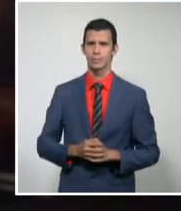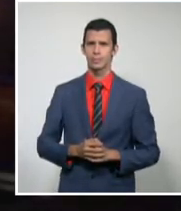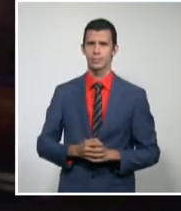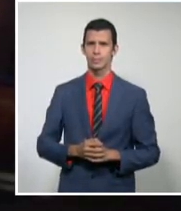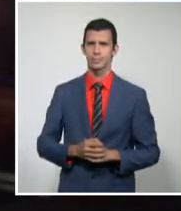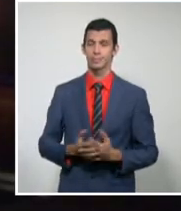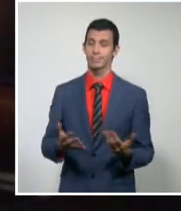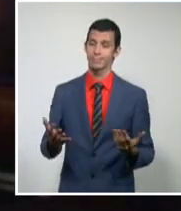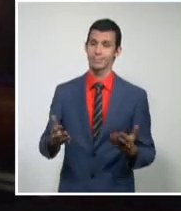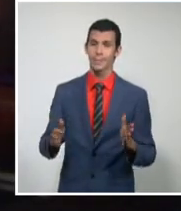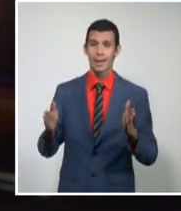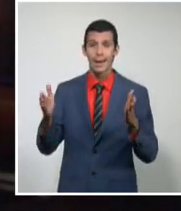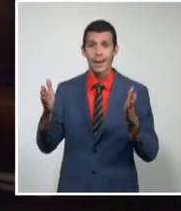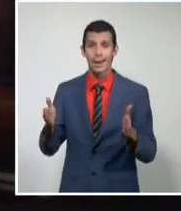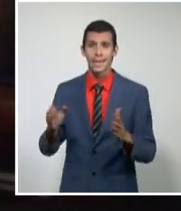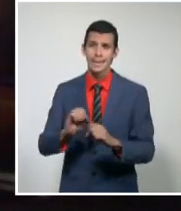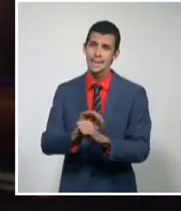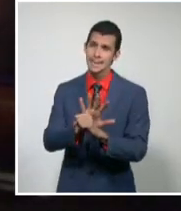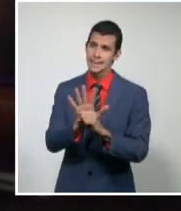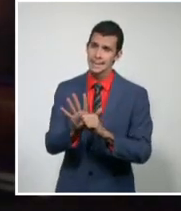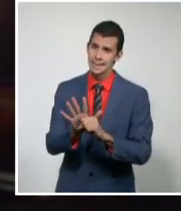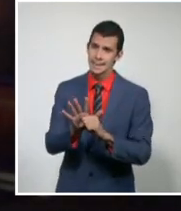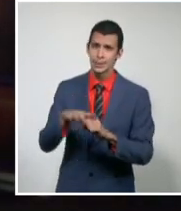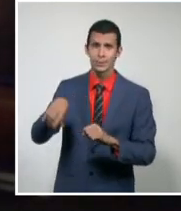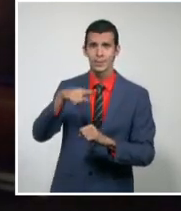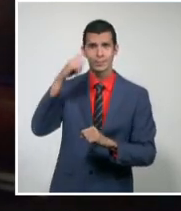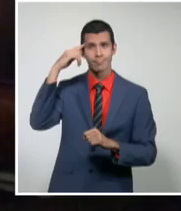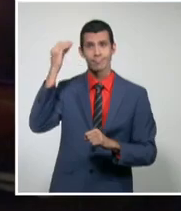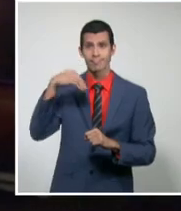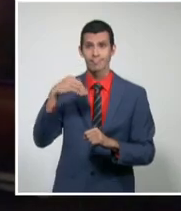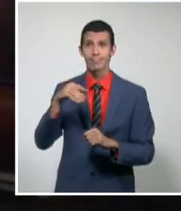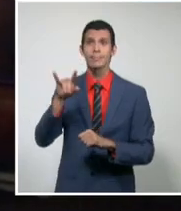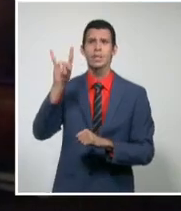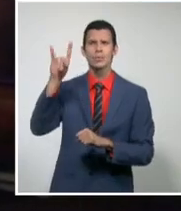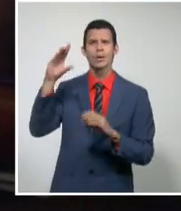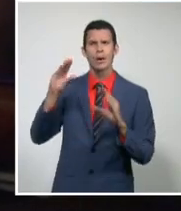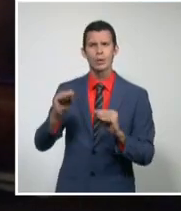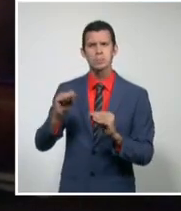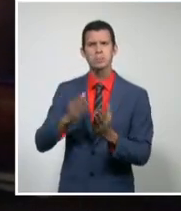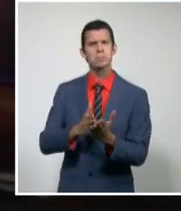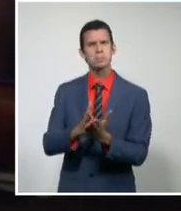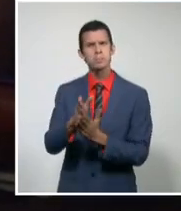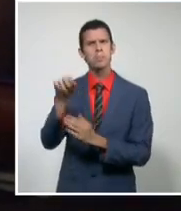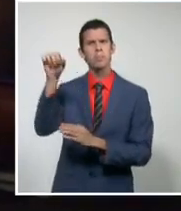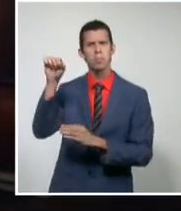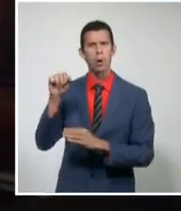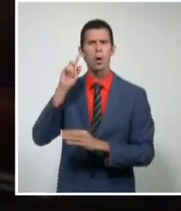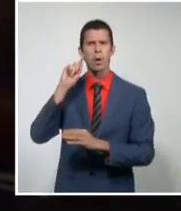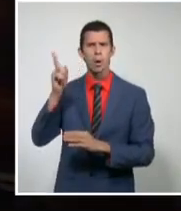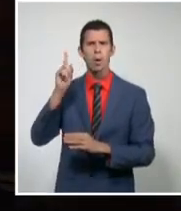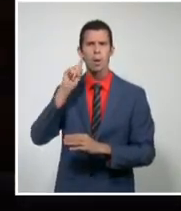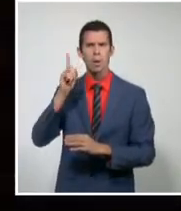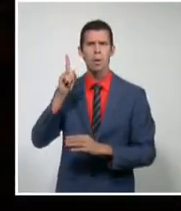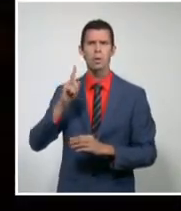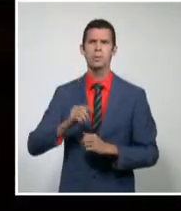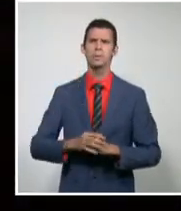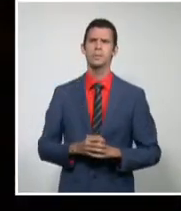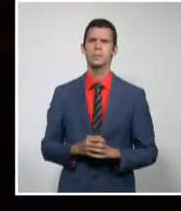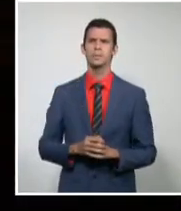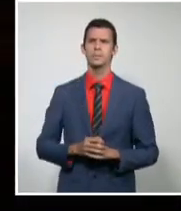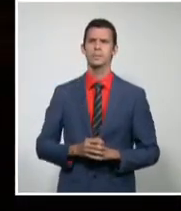tiempos de coronavirus el cañonazo de las nueve sigue resonando cada noche en la habana